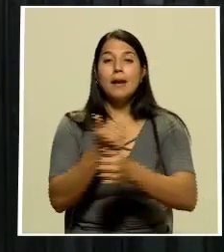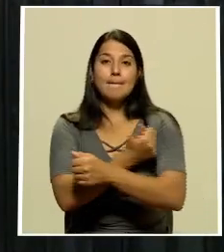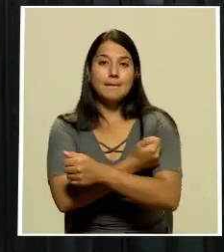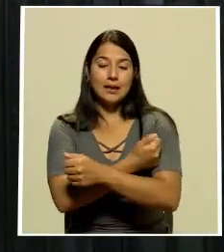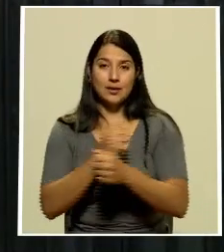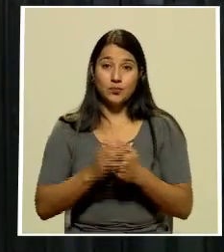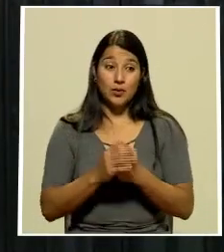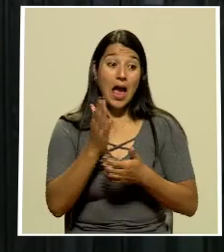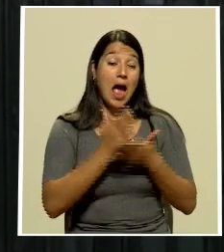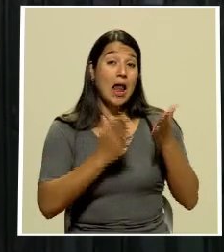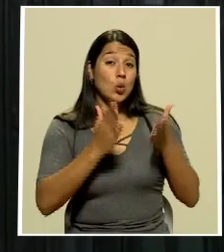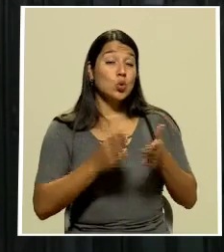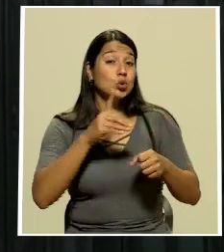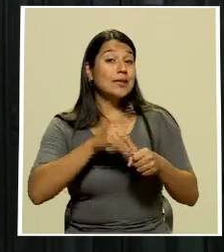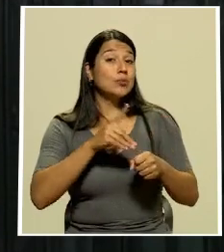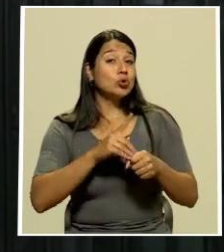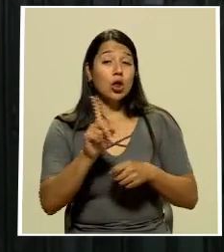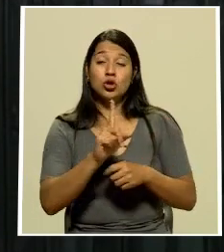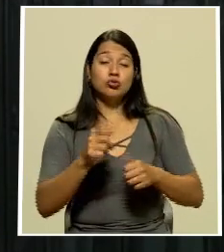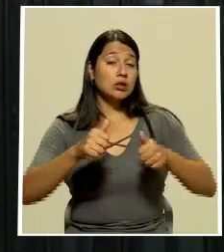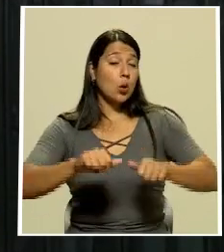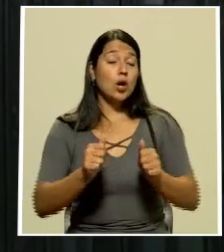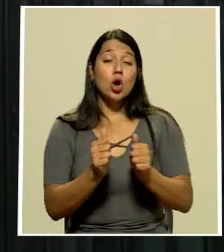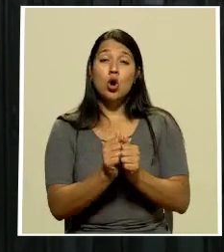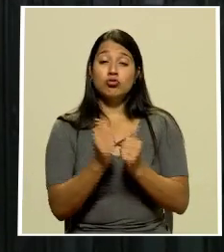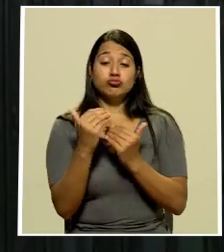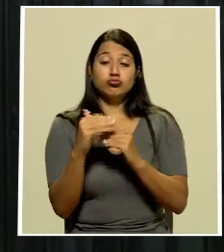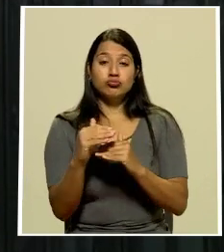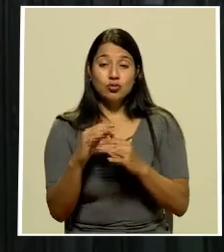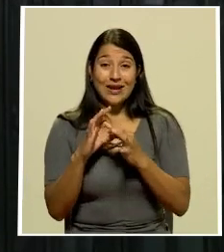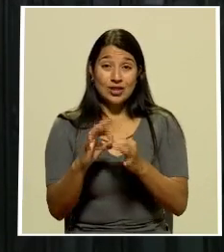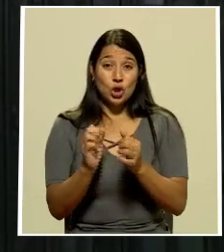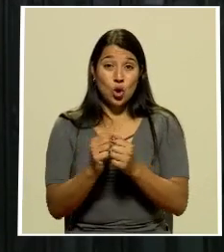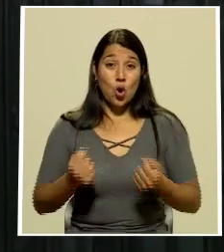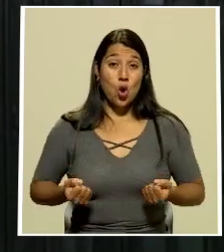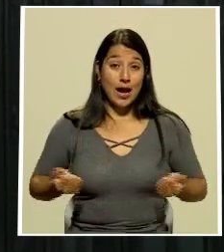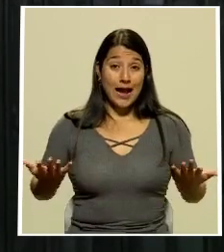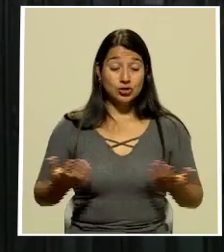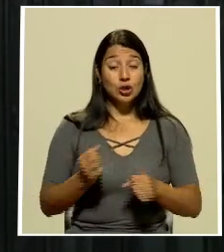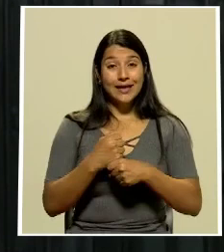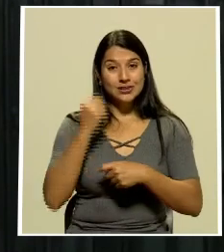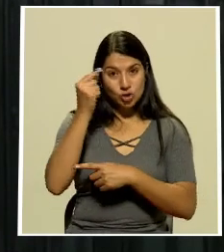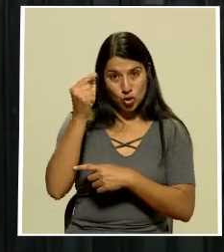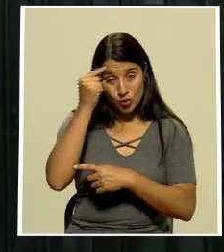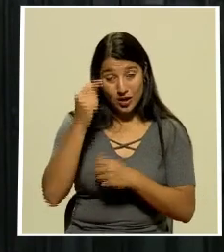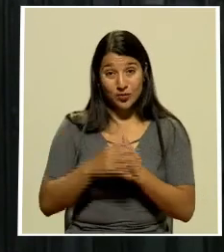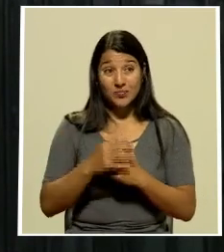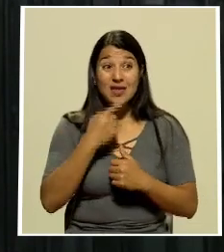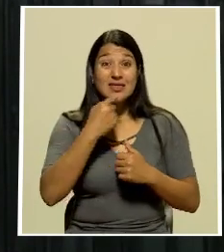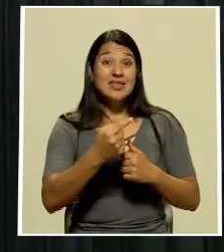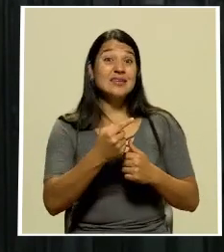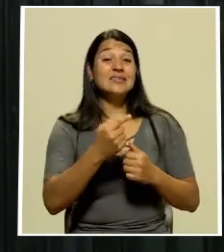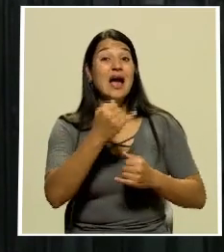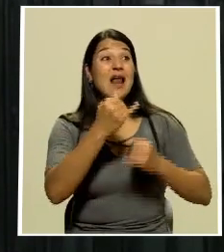los recortes en gastos que ha hecho el Poder Ejecutivo. Según los legisladores, el cambio de deuda cara por deuda barata al final no